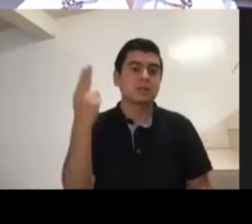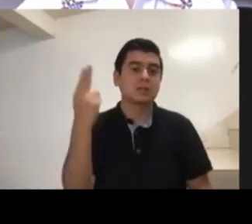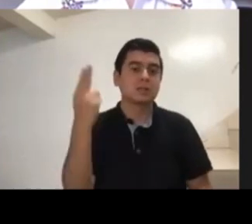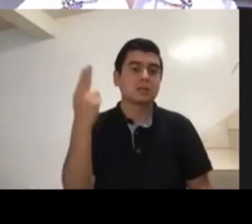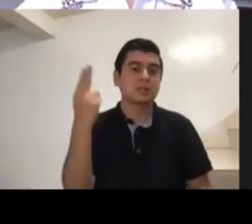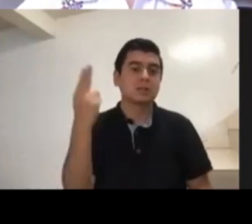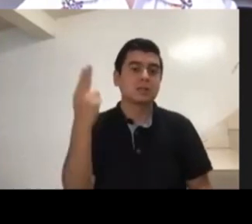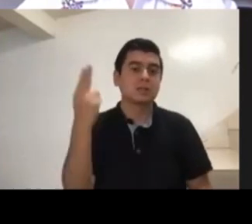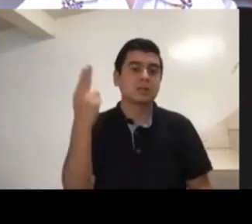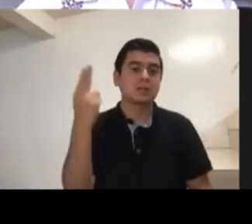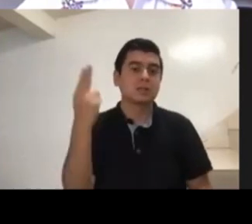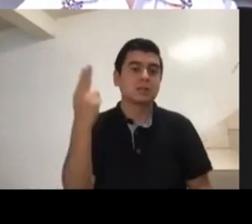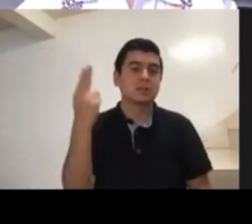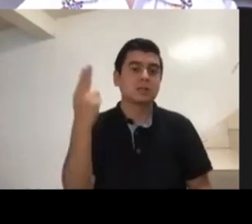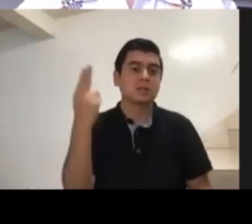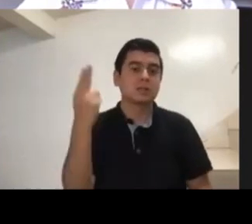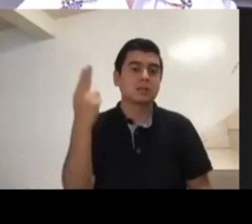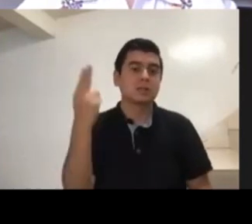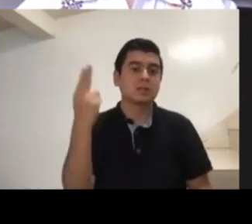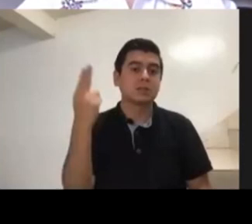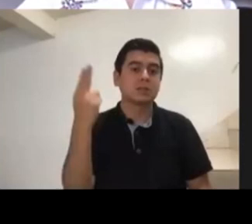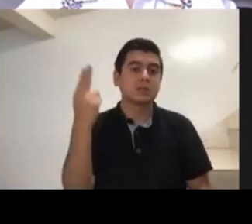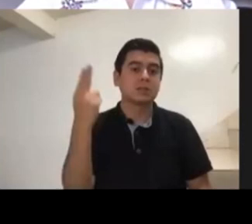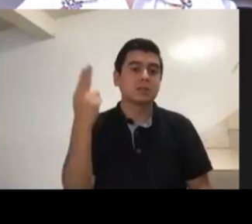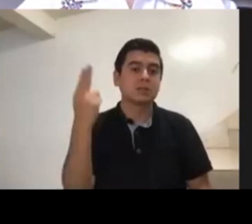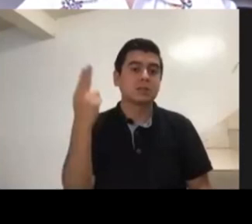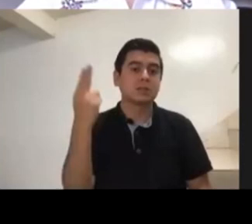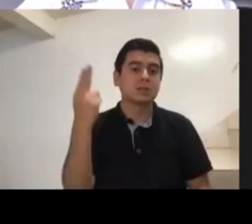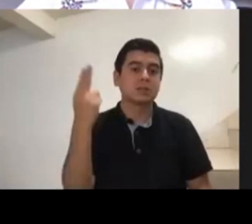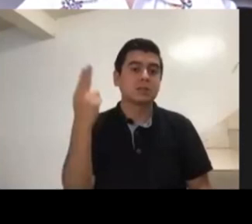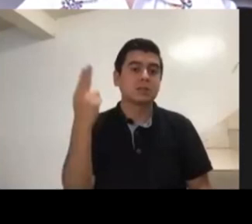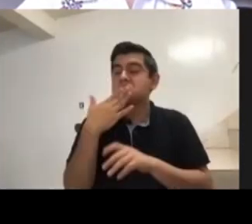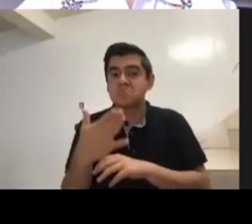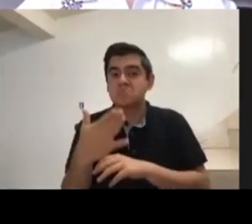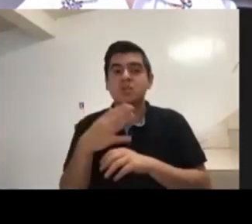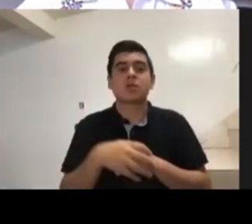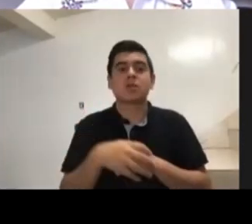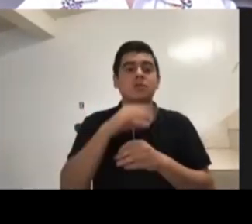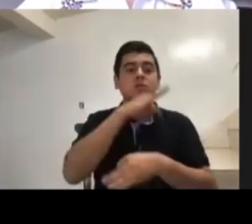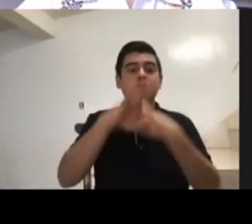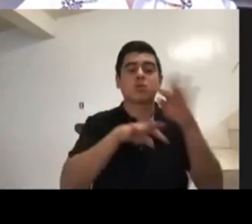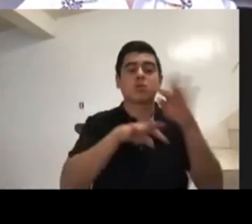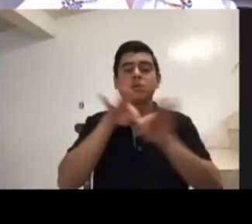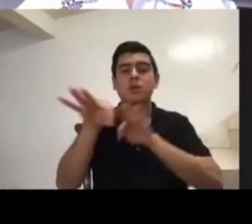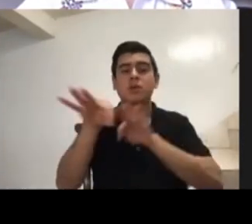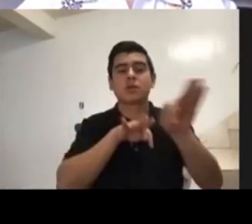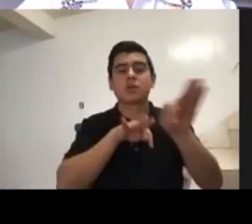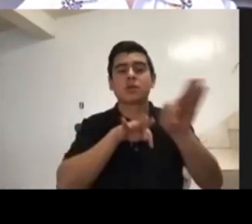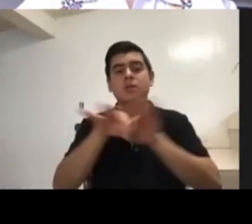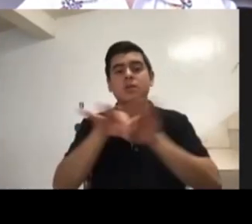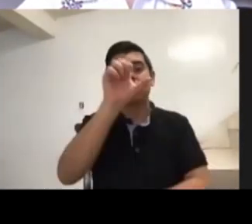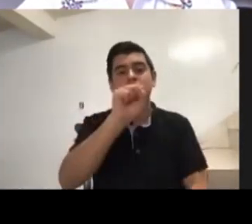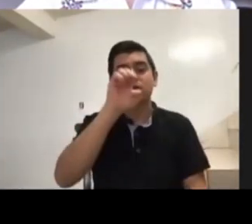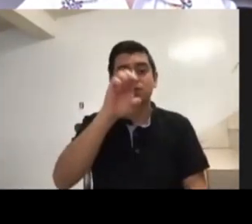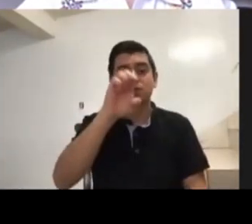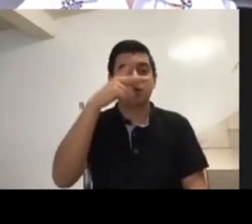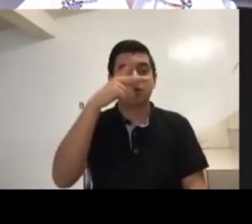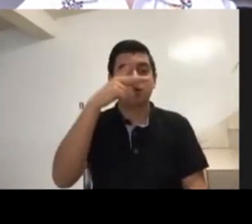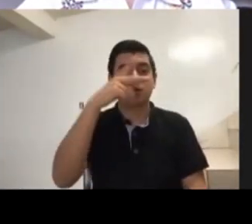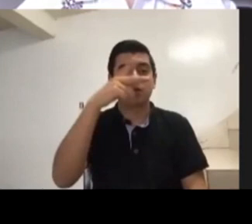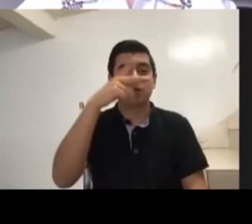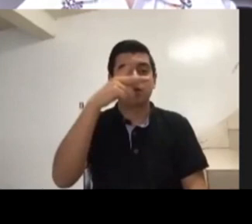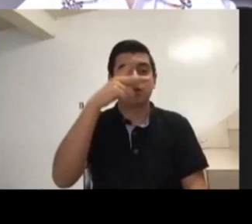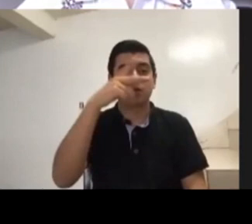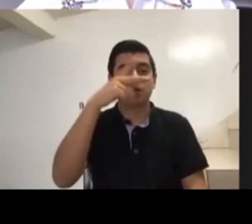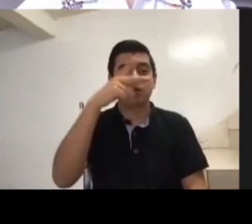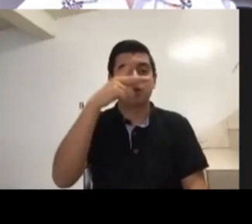Secretaría de Educación Pública, muy importante para los padres y para las familias. No obstante,